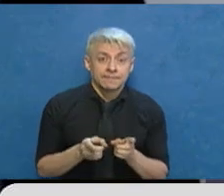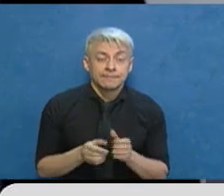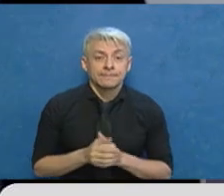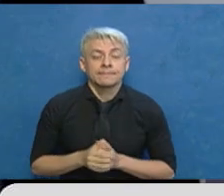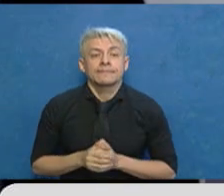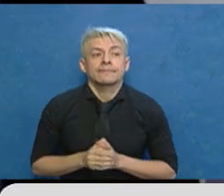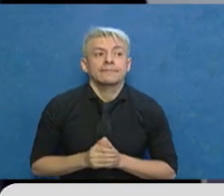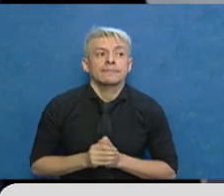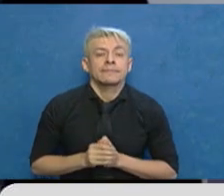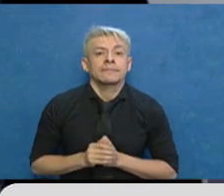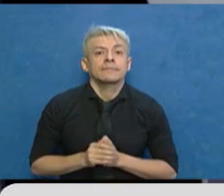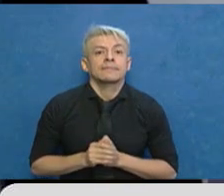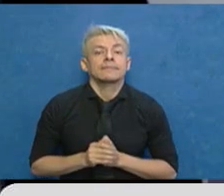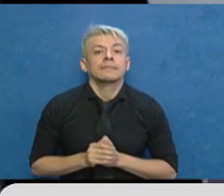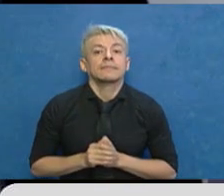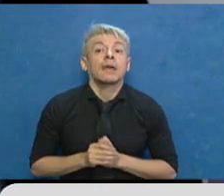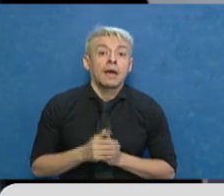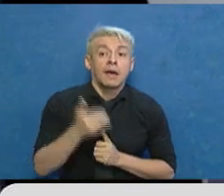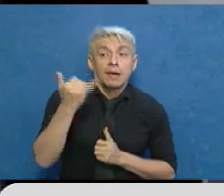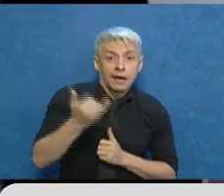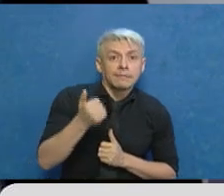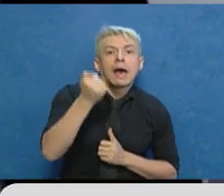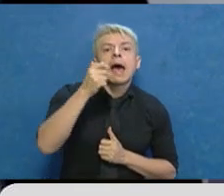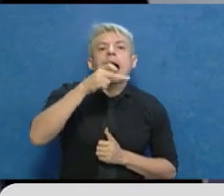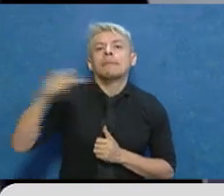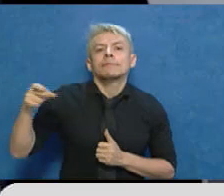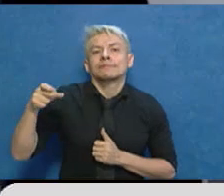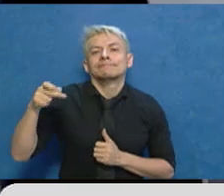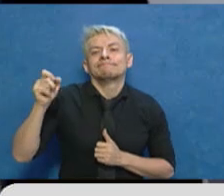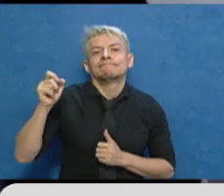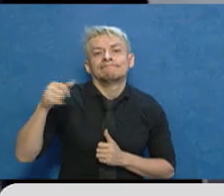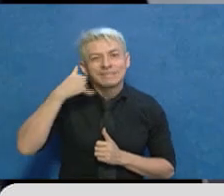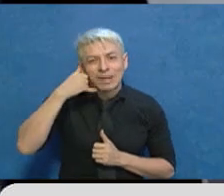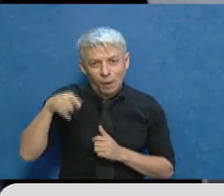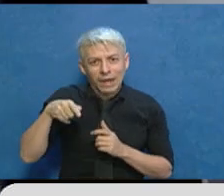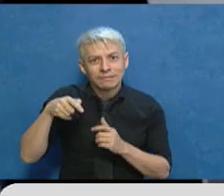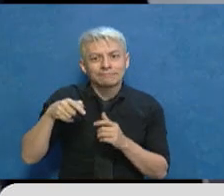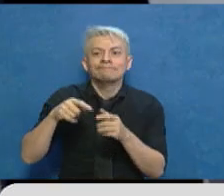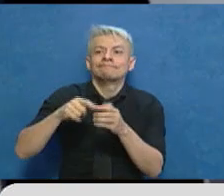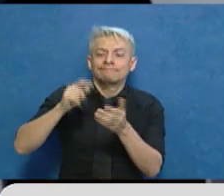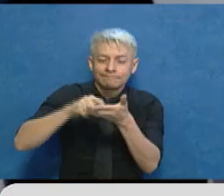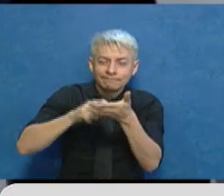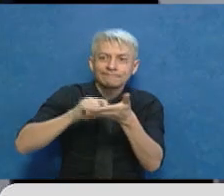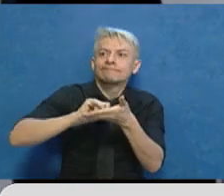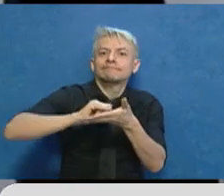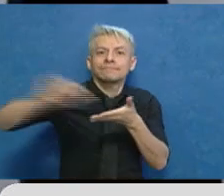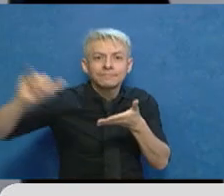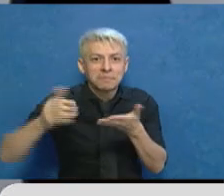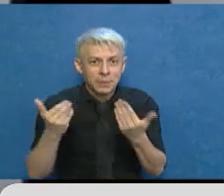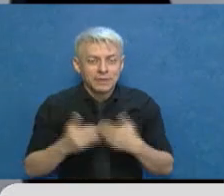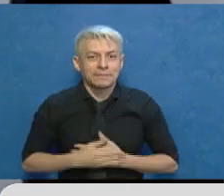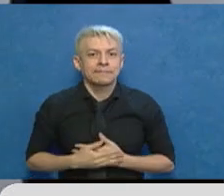denuncias realizadas por alguna app del celular, de manera tal que la